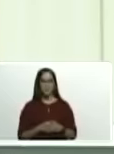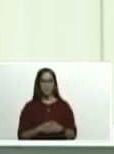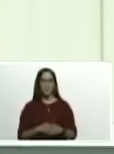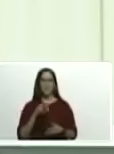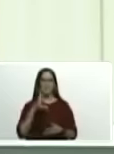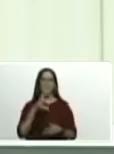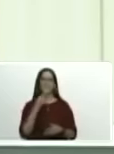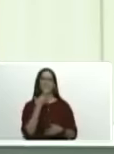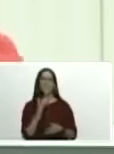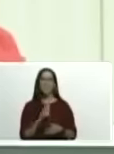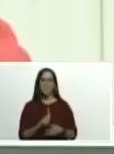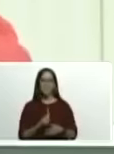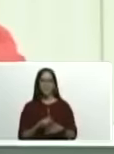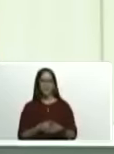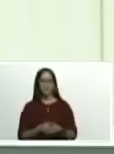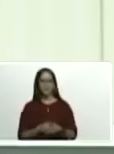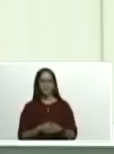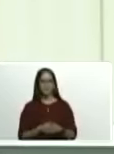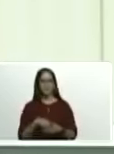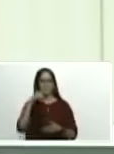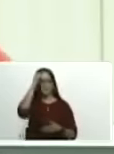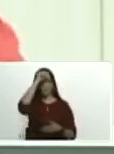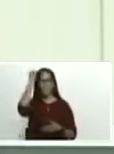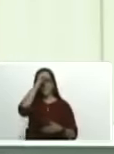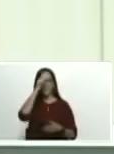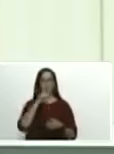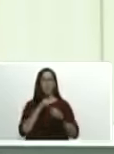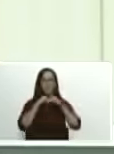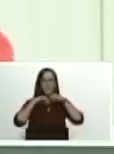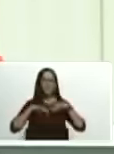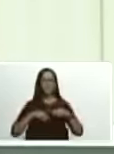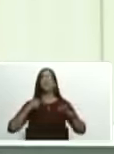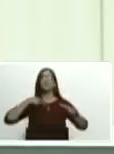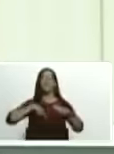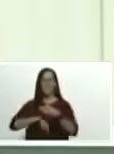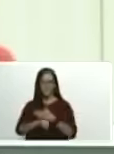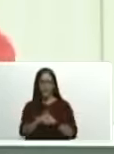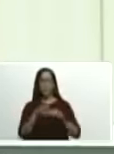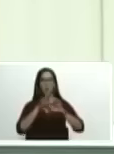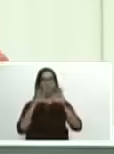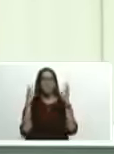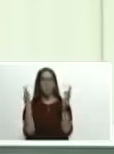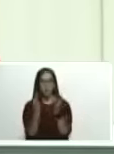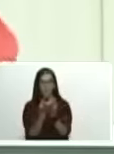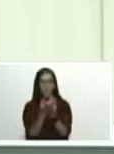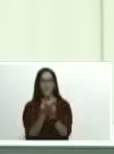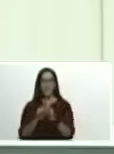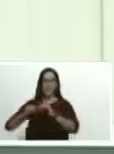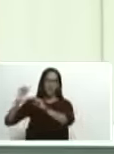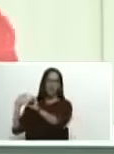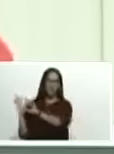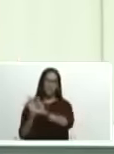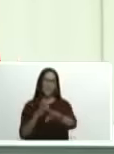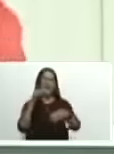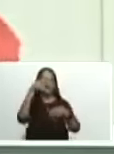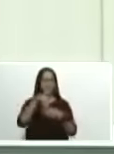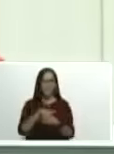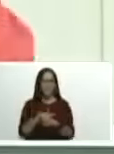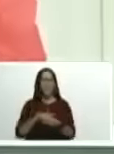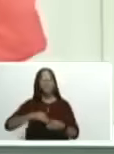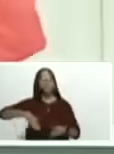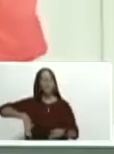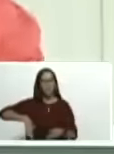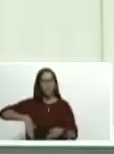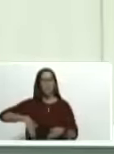de diciembre, domingo bendito, salgamos en familia masivamente a votar por la